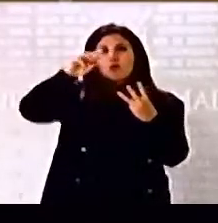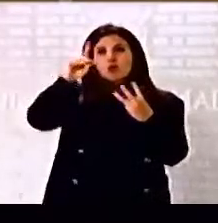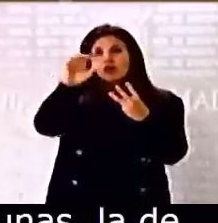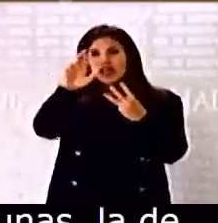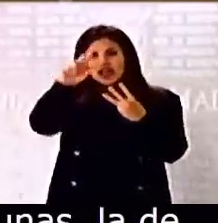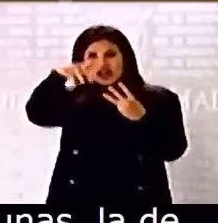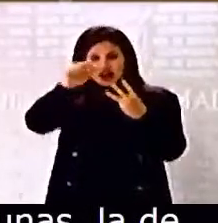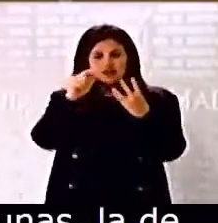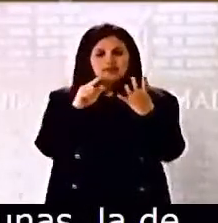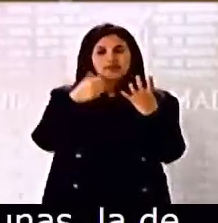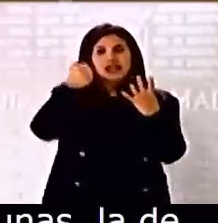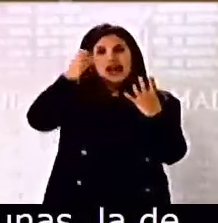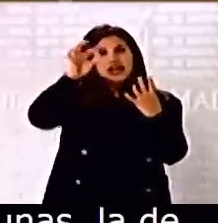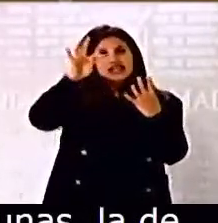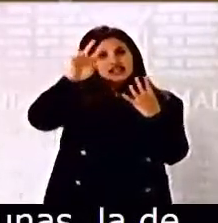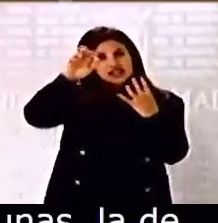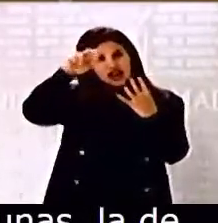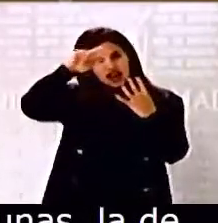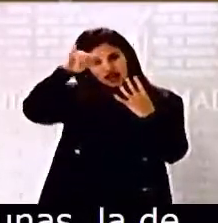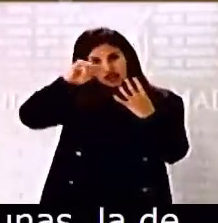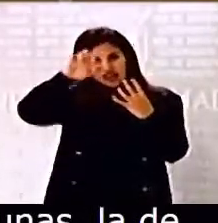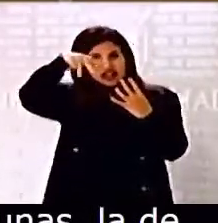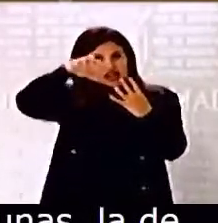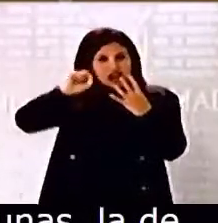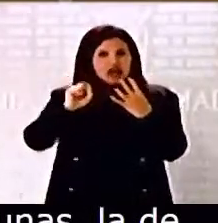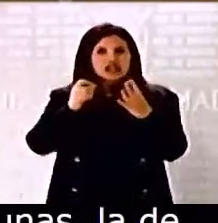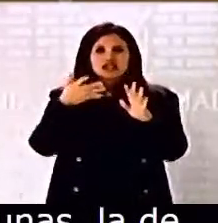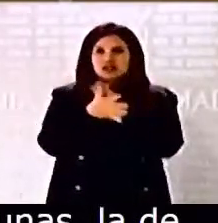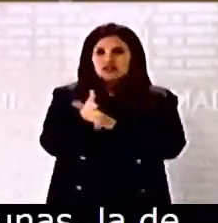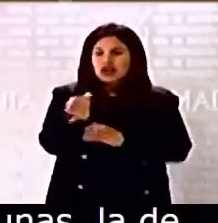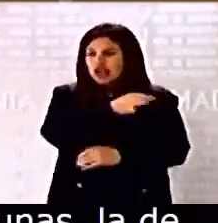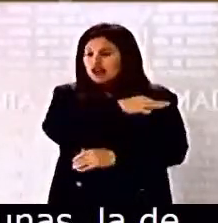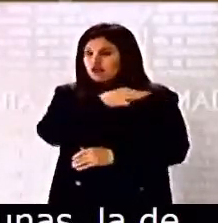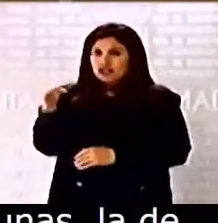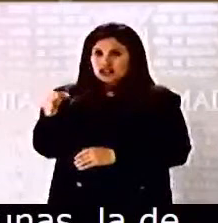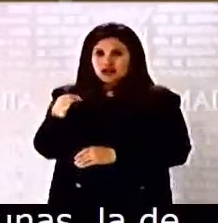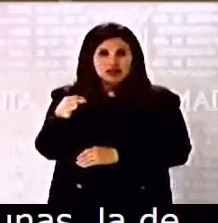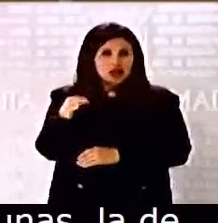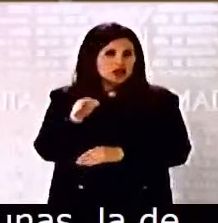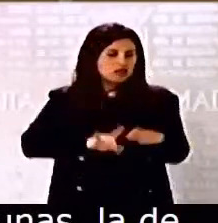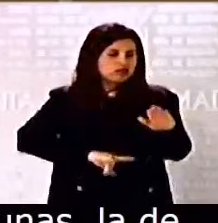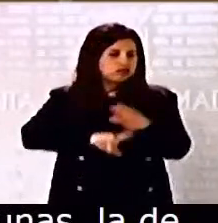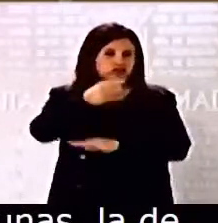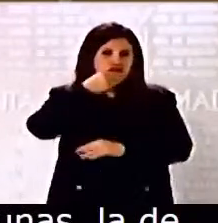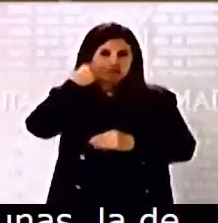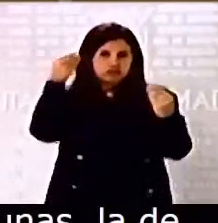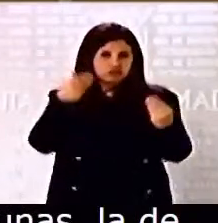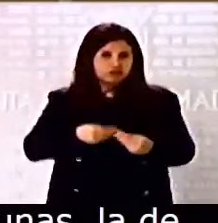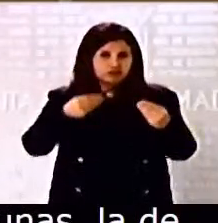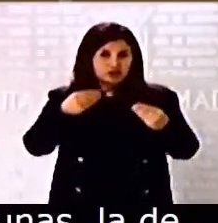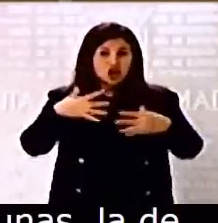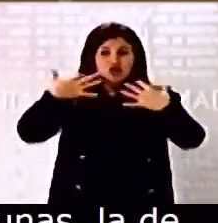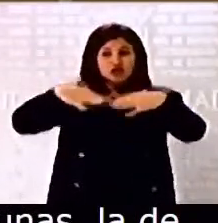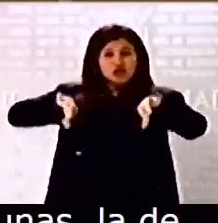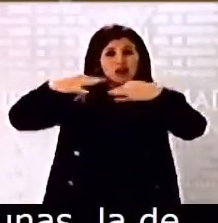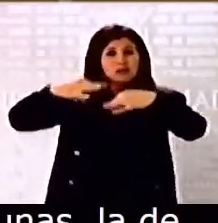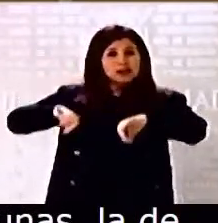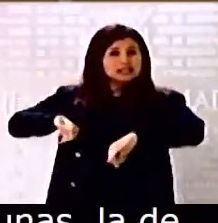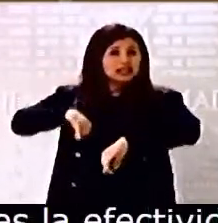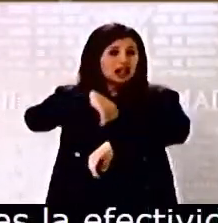AstraZeneca, superan con creces la efectividad con la que habitualmente se autoriza a